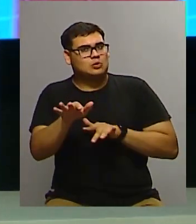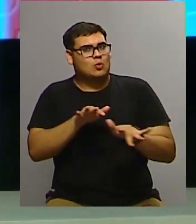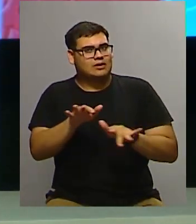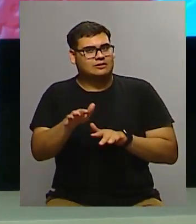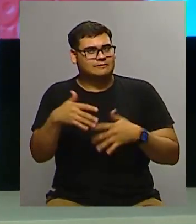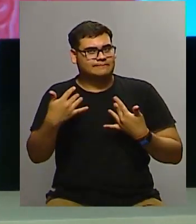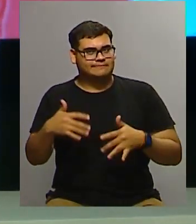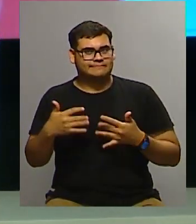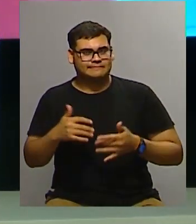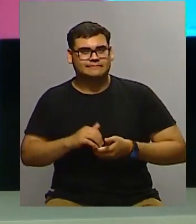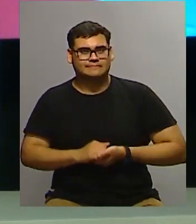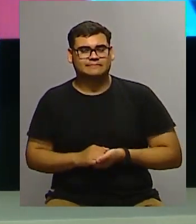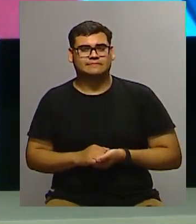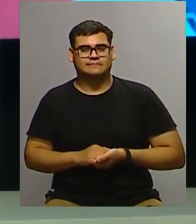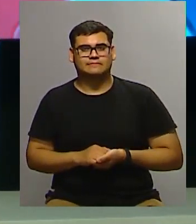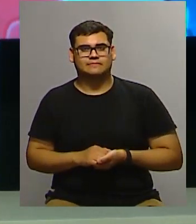Entiendo que